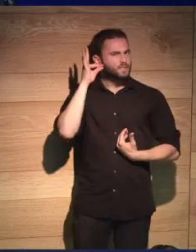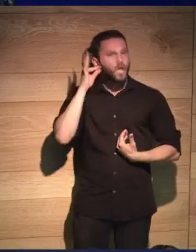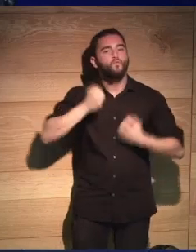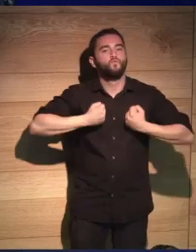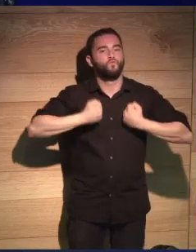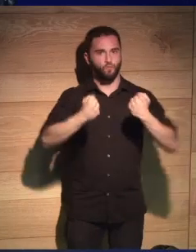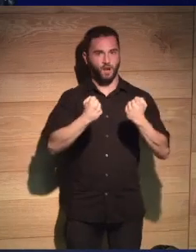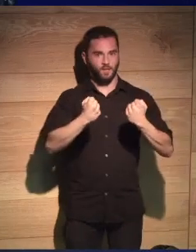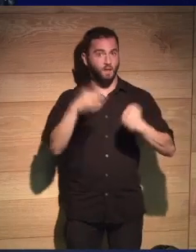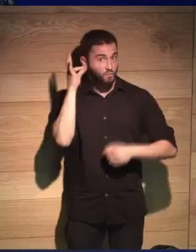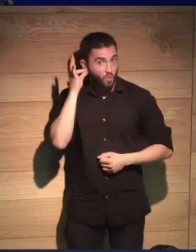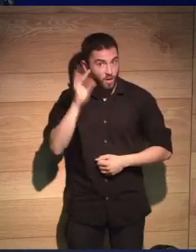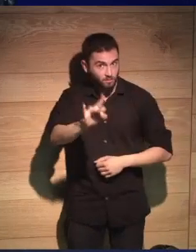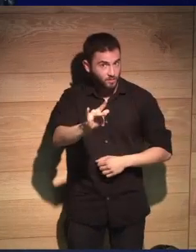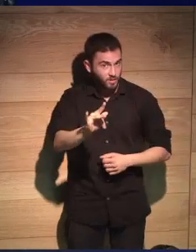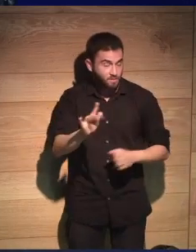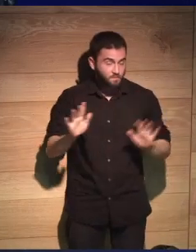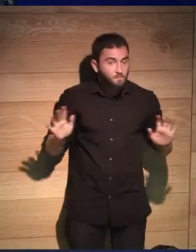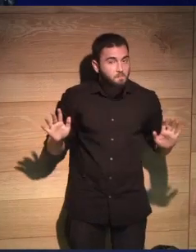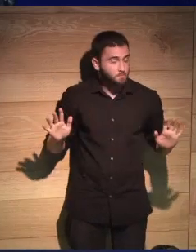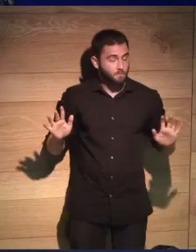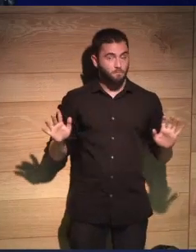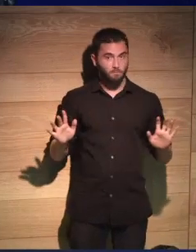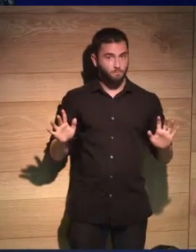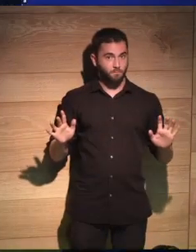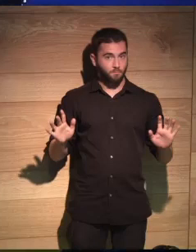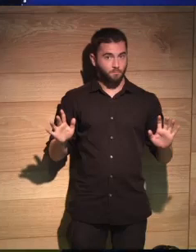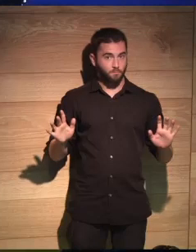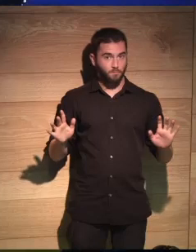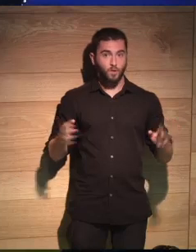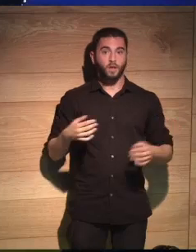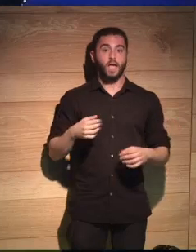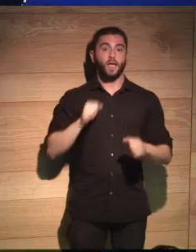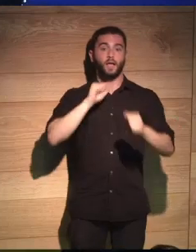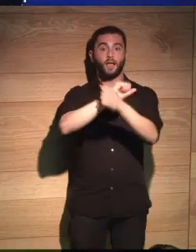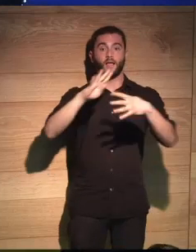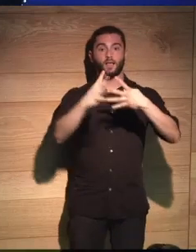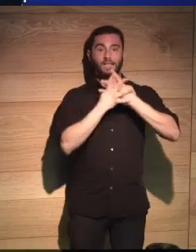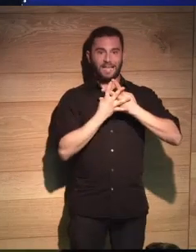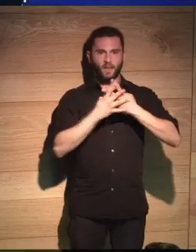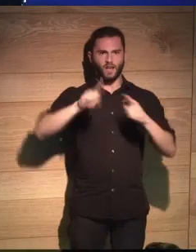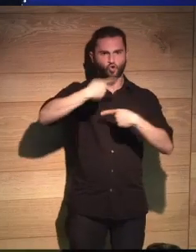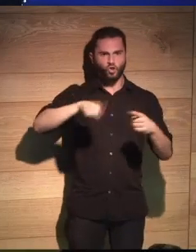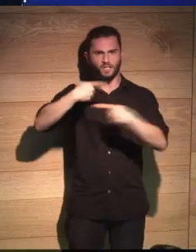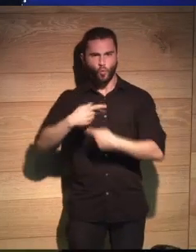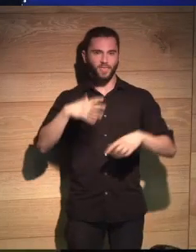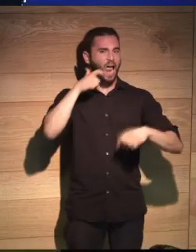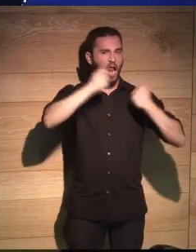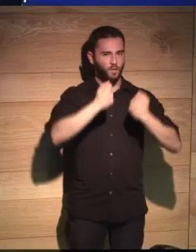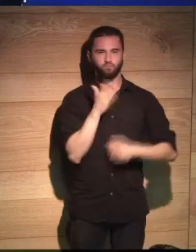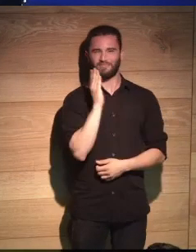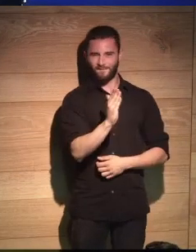de que era una mujer, como habéis dicho vosotros, que la cárcel le había dejado unas secuelas de salud terrible.